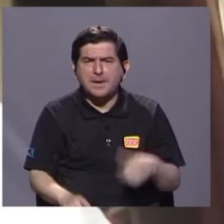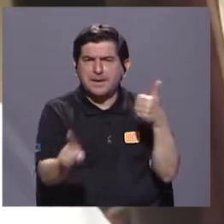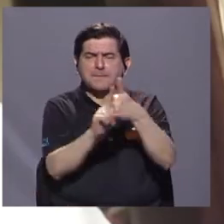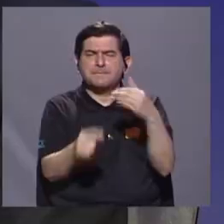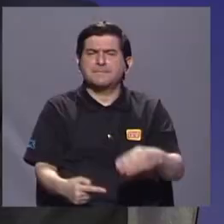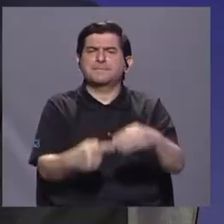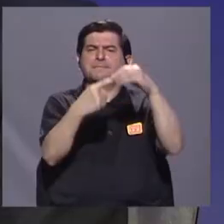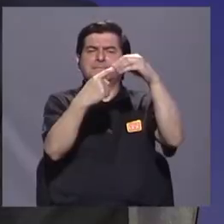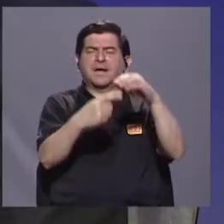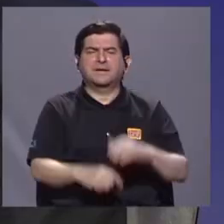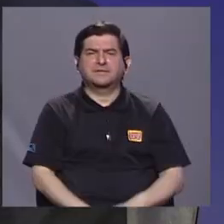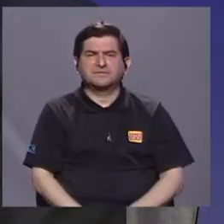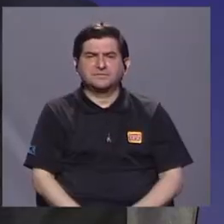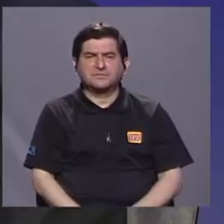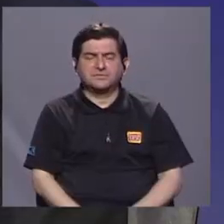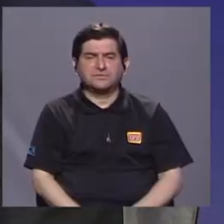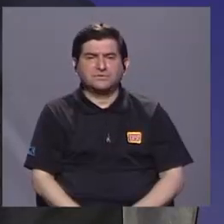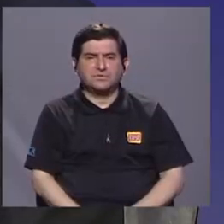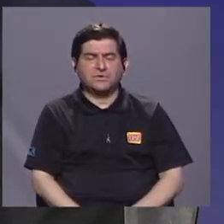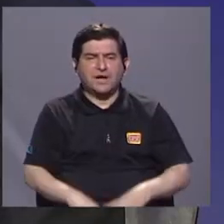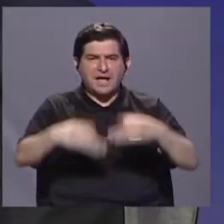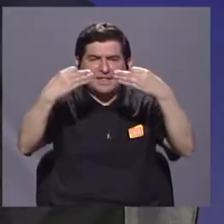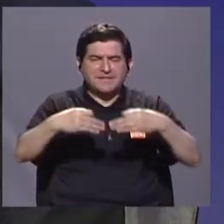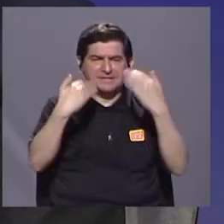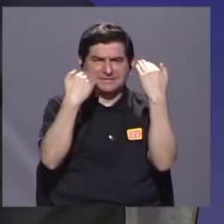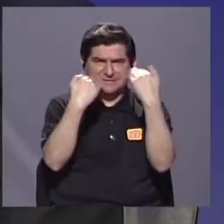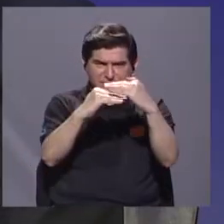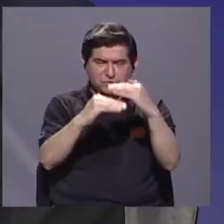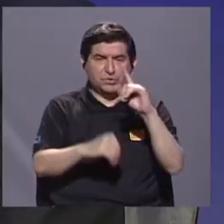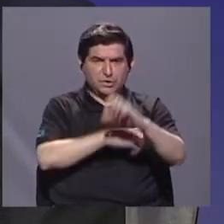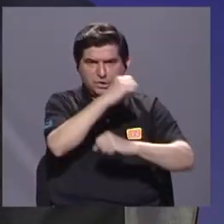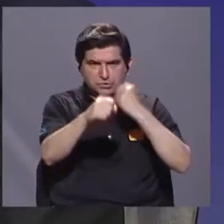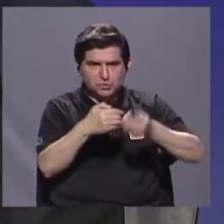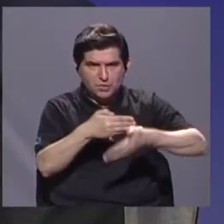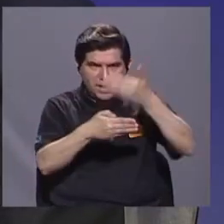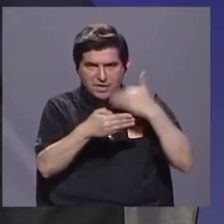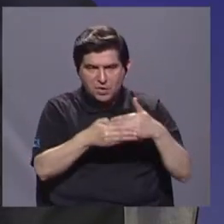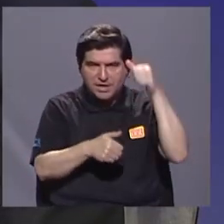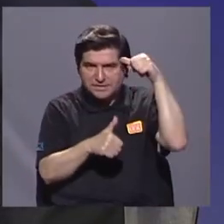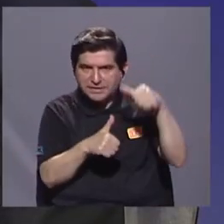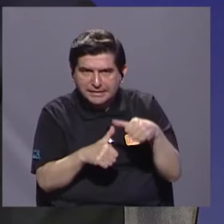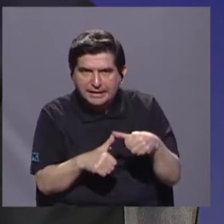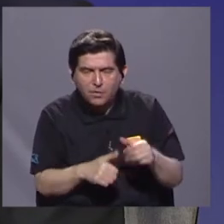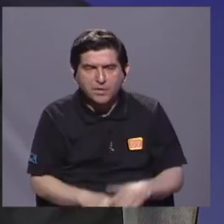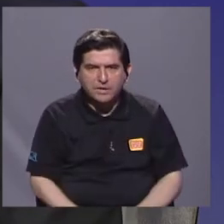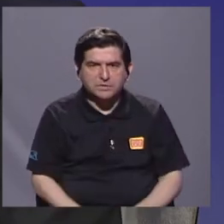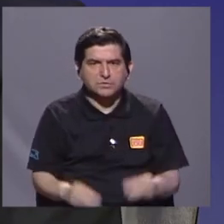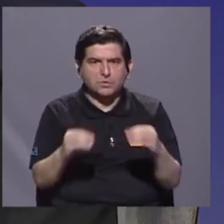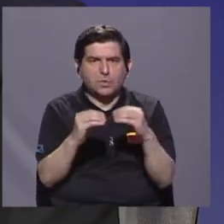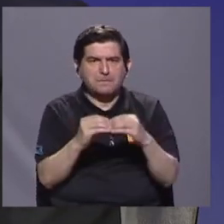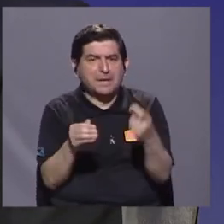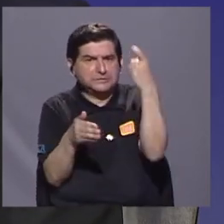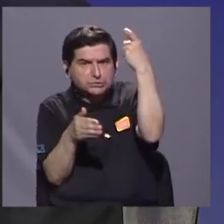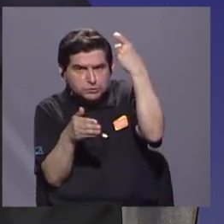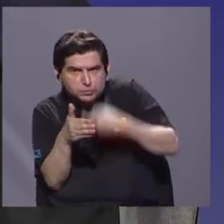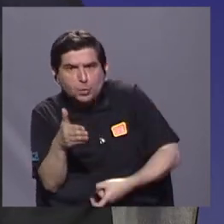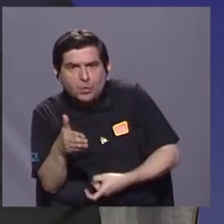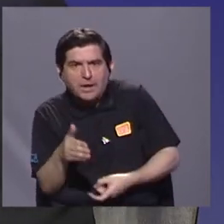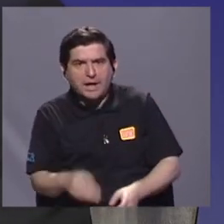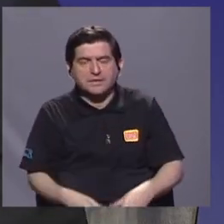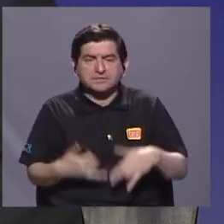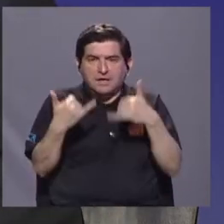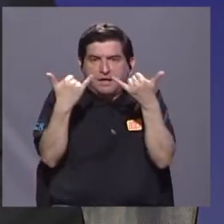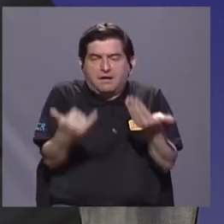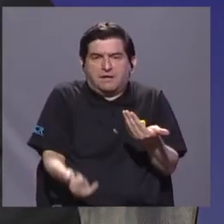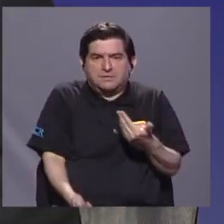impacto. Las medidas restrictivas hace un año, Agustín, usted lo recordará, eran muchísimo más estrictas que las